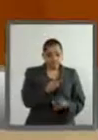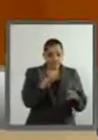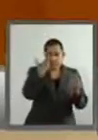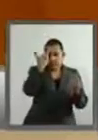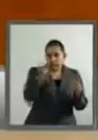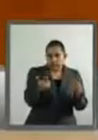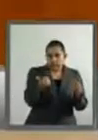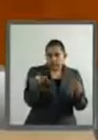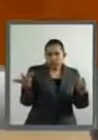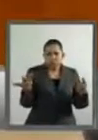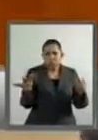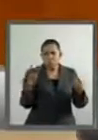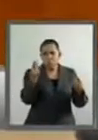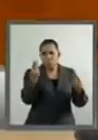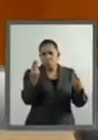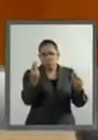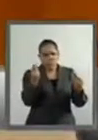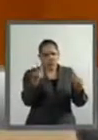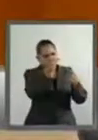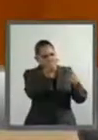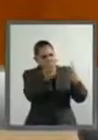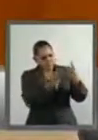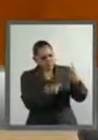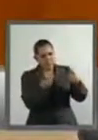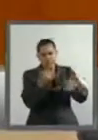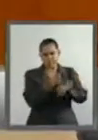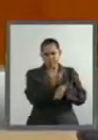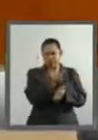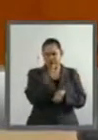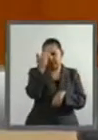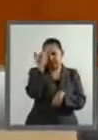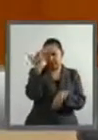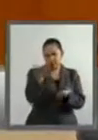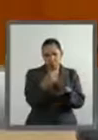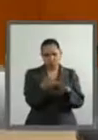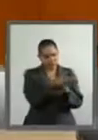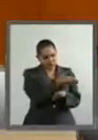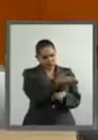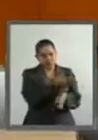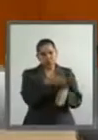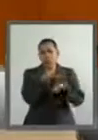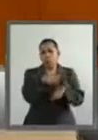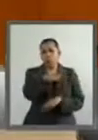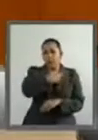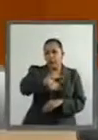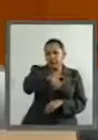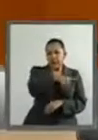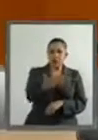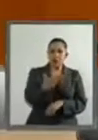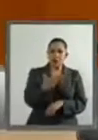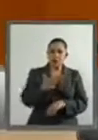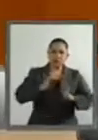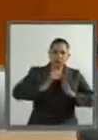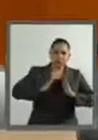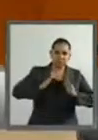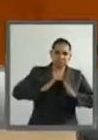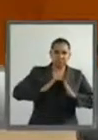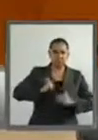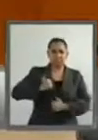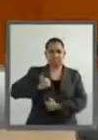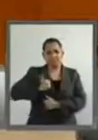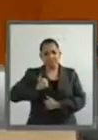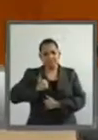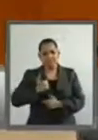cosas, de muchos acontecimientos que tienen que ver con las Fuerzas Armadas, que tienen que ver con